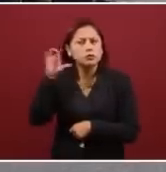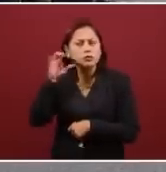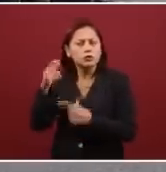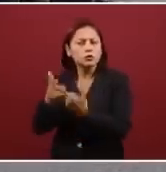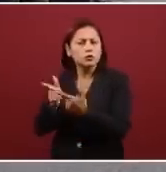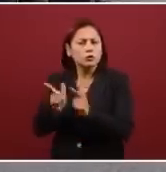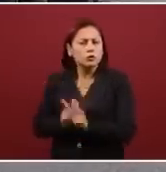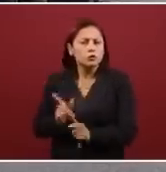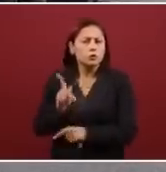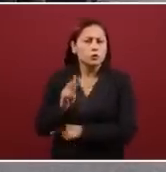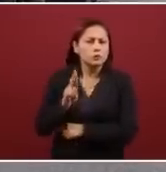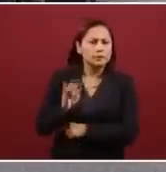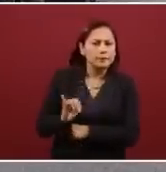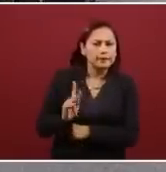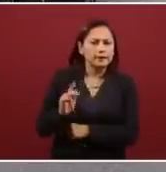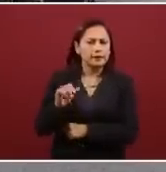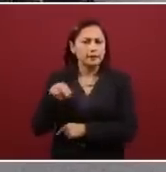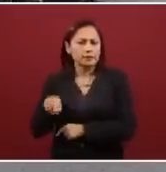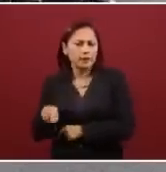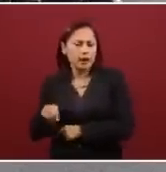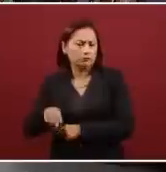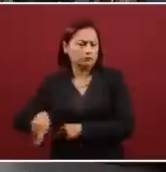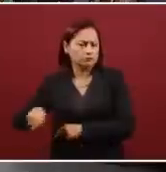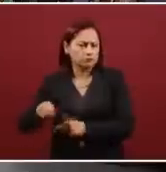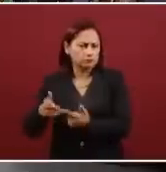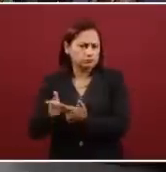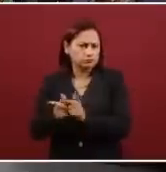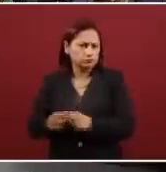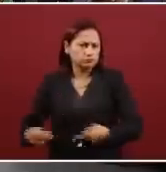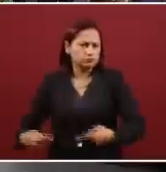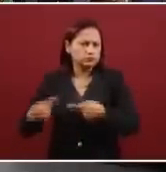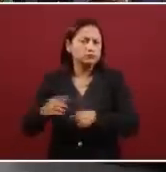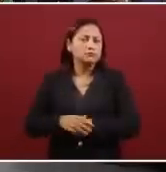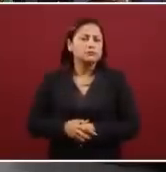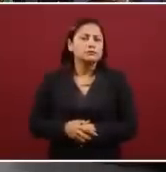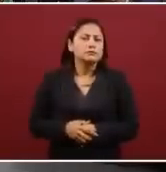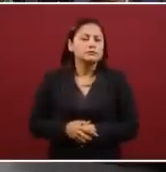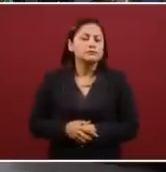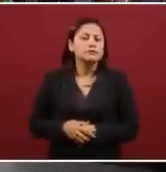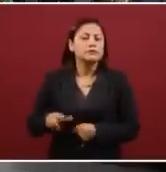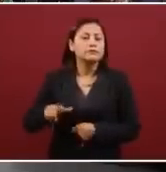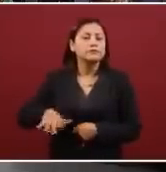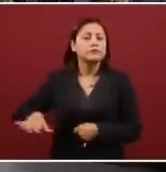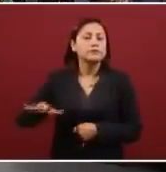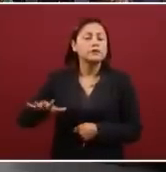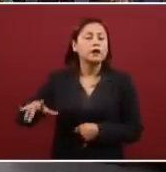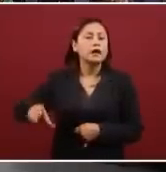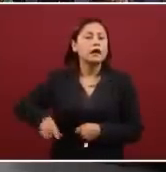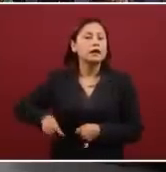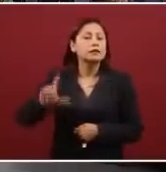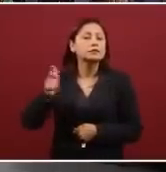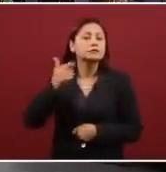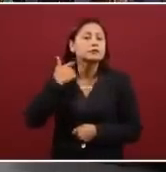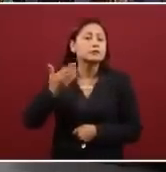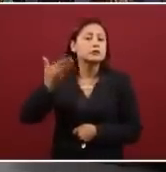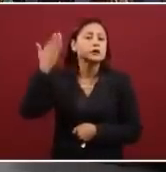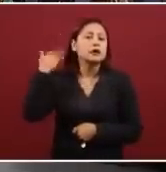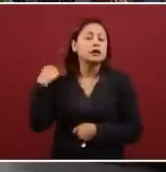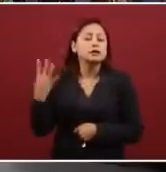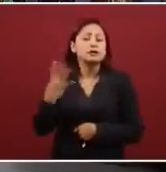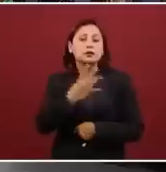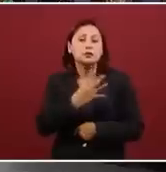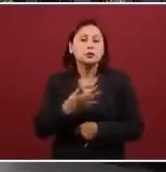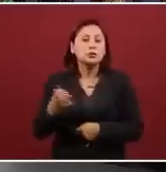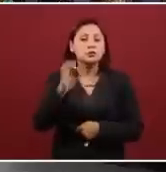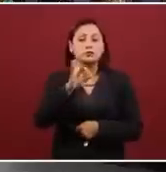PAN y los opositores, es que durante los gobiernos del PRI y el PAN se aumentó 400% la deuda